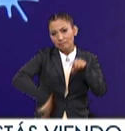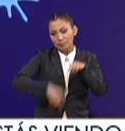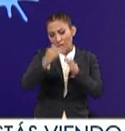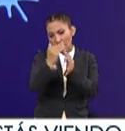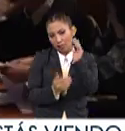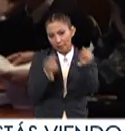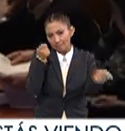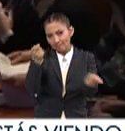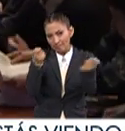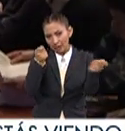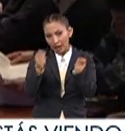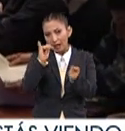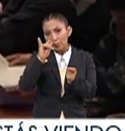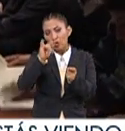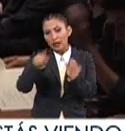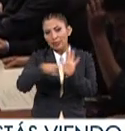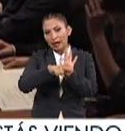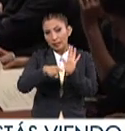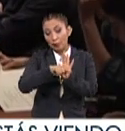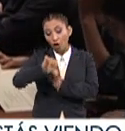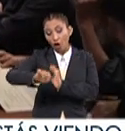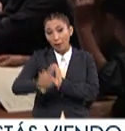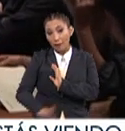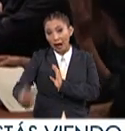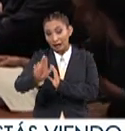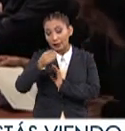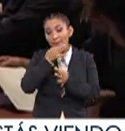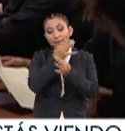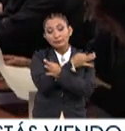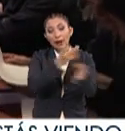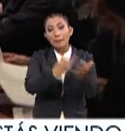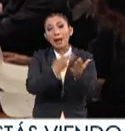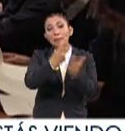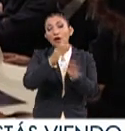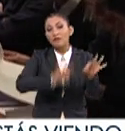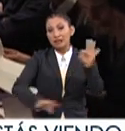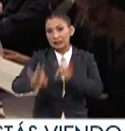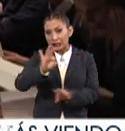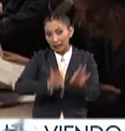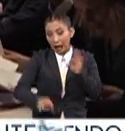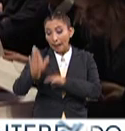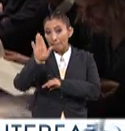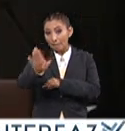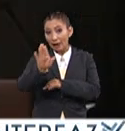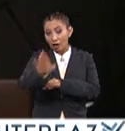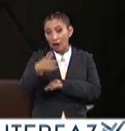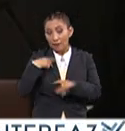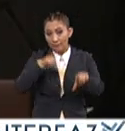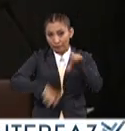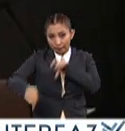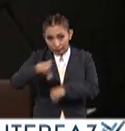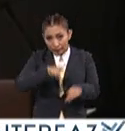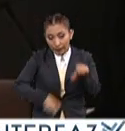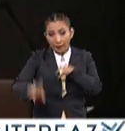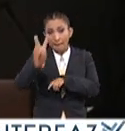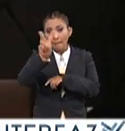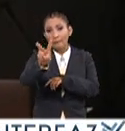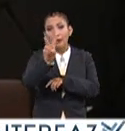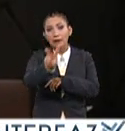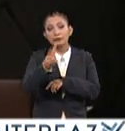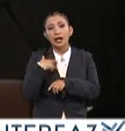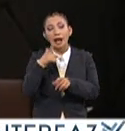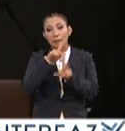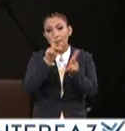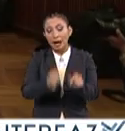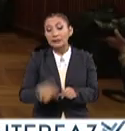de la regulación inmune negativa. Hoy martes se dará a conocer el premio de Física, el miércoles el de Química, el viernes el